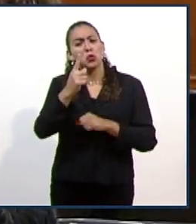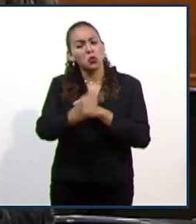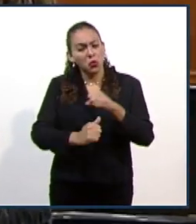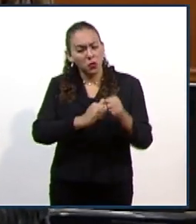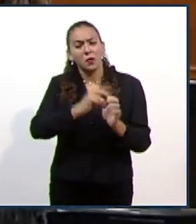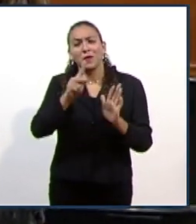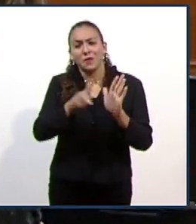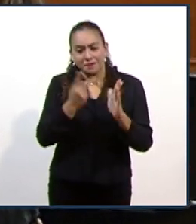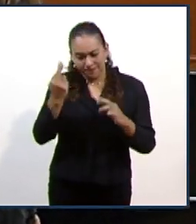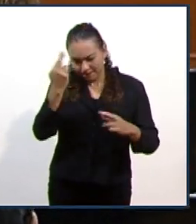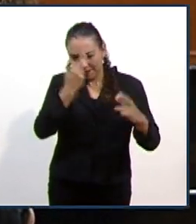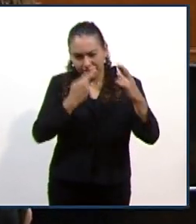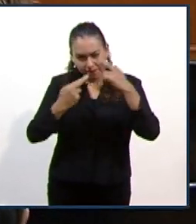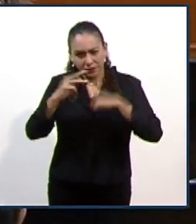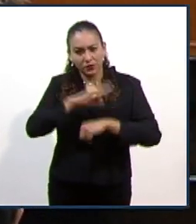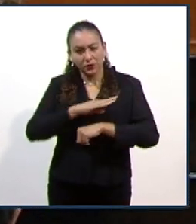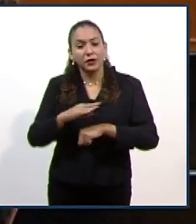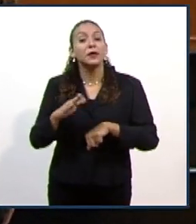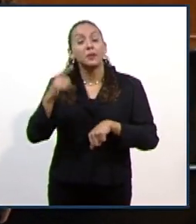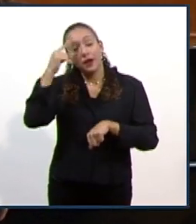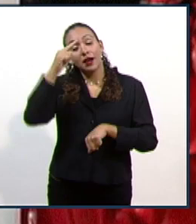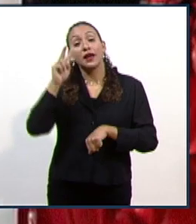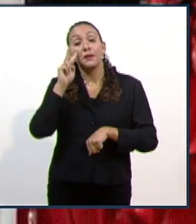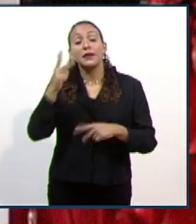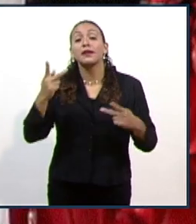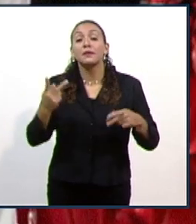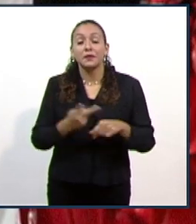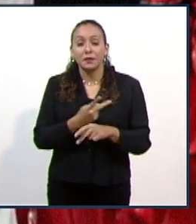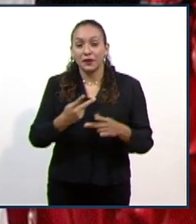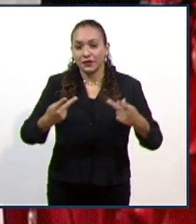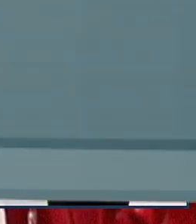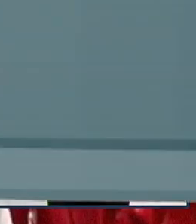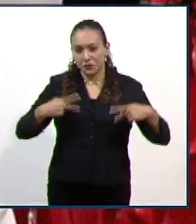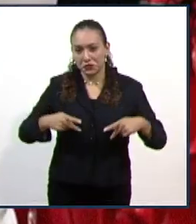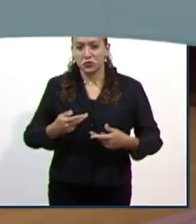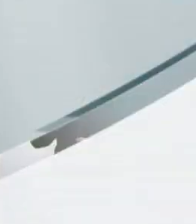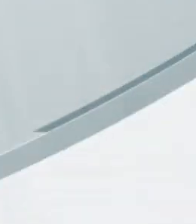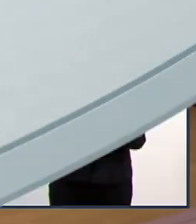cambio sustancial en las condiciones de incapacidad.